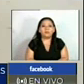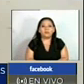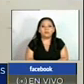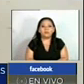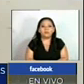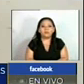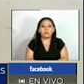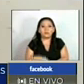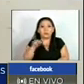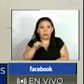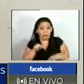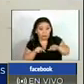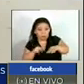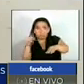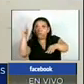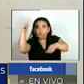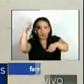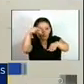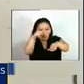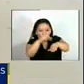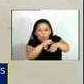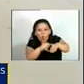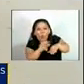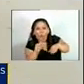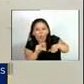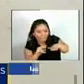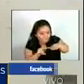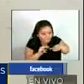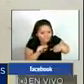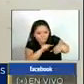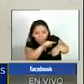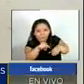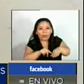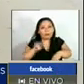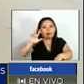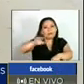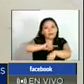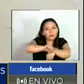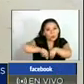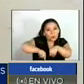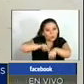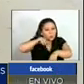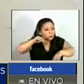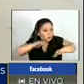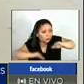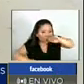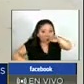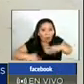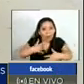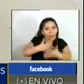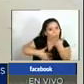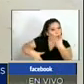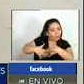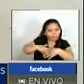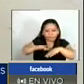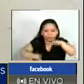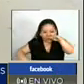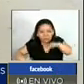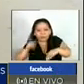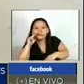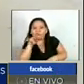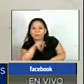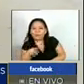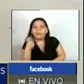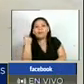Estas etiquetas toman la posición de la tortuga cada tres horas cuando el animal sale a la superficie del agua. Esto nos ofrece un